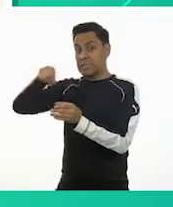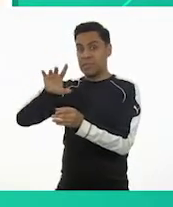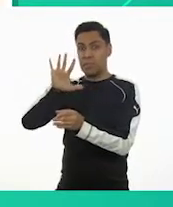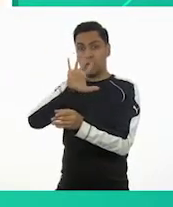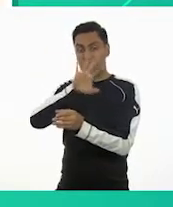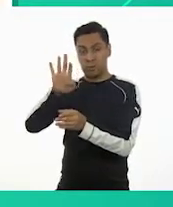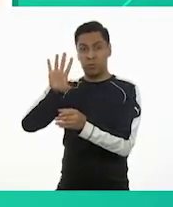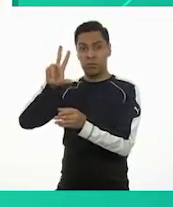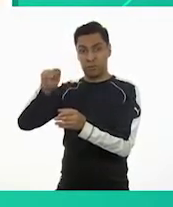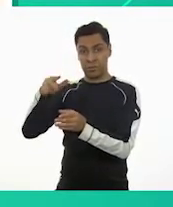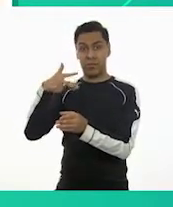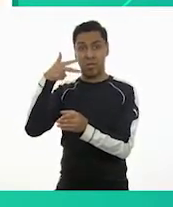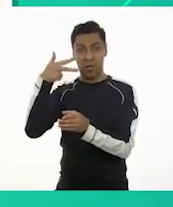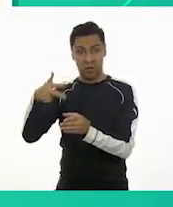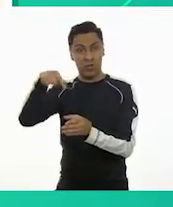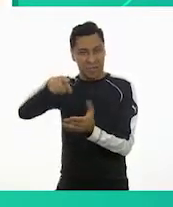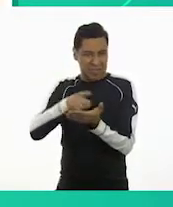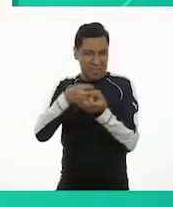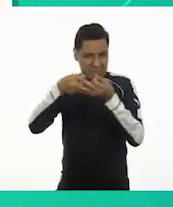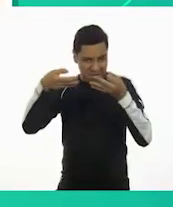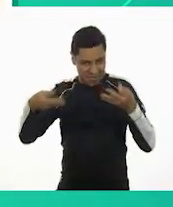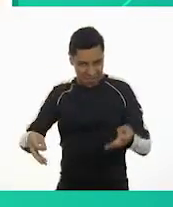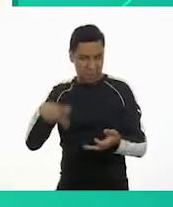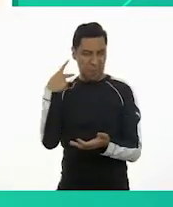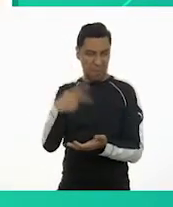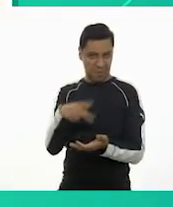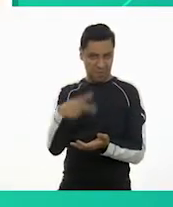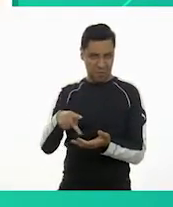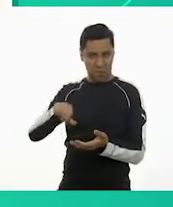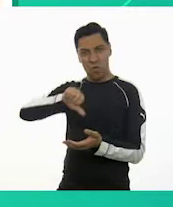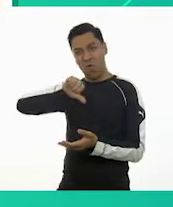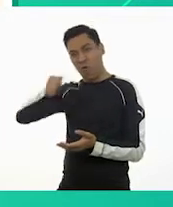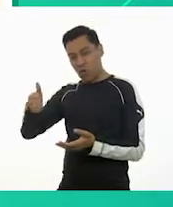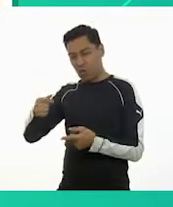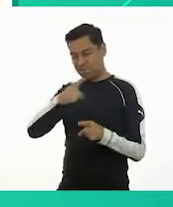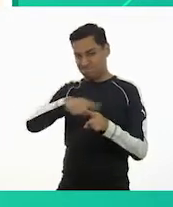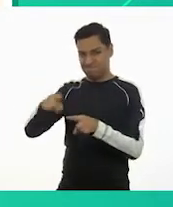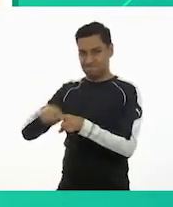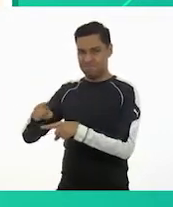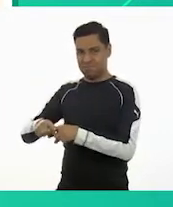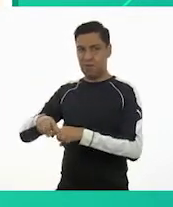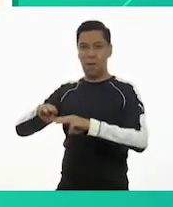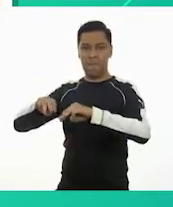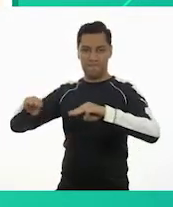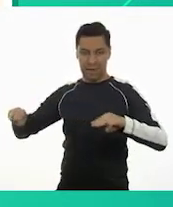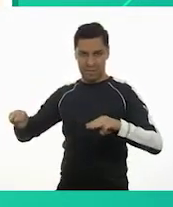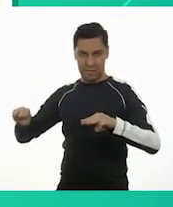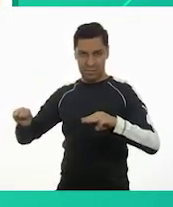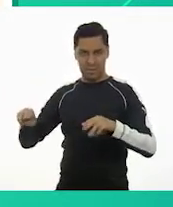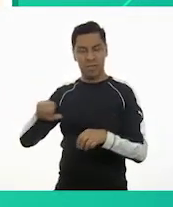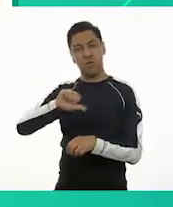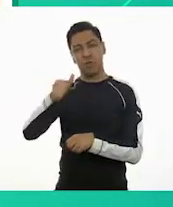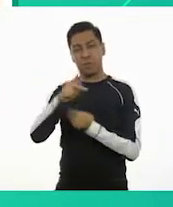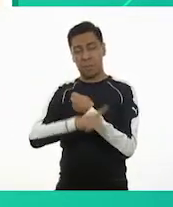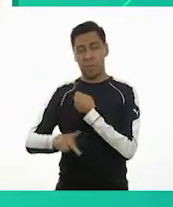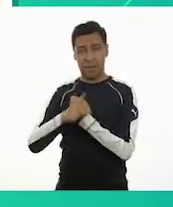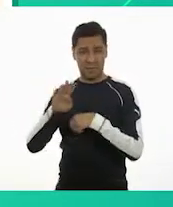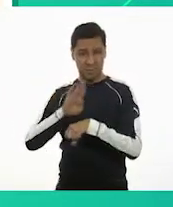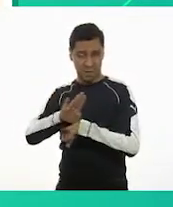y 47 marinas. Nuestro país se encuentra detrás solamente de Indonesia y Brasil, que cuentan